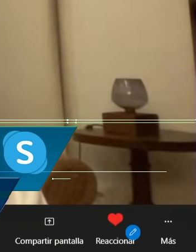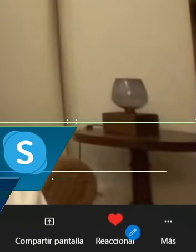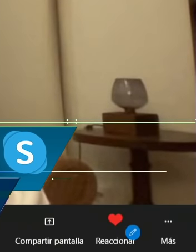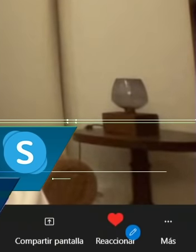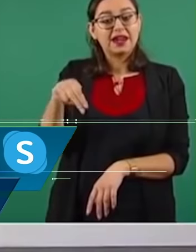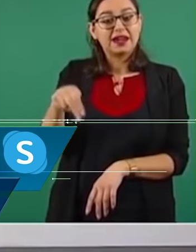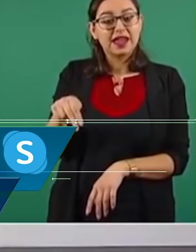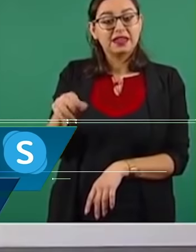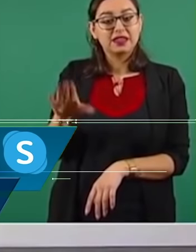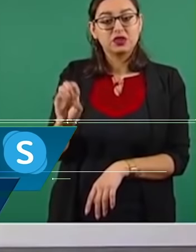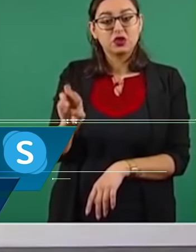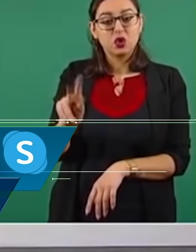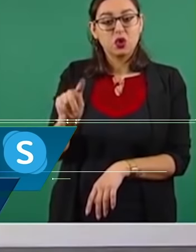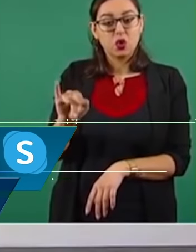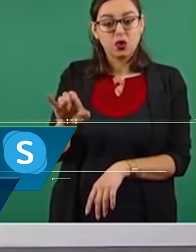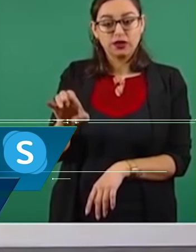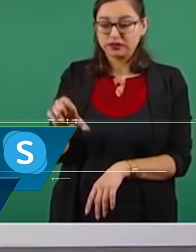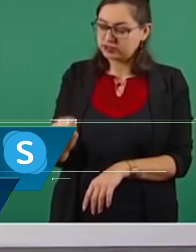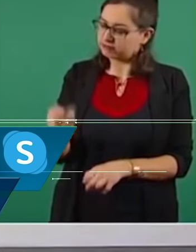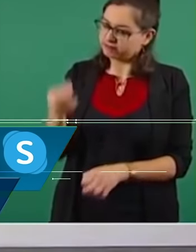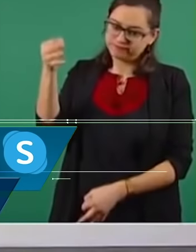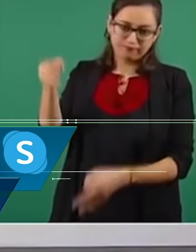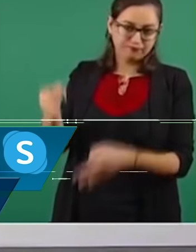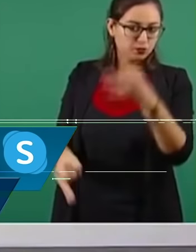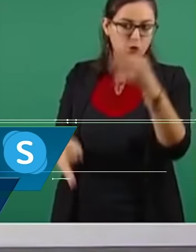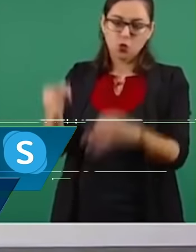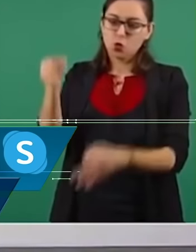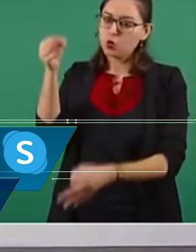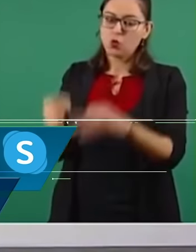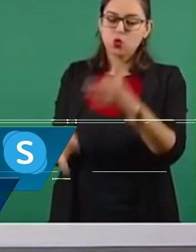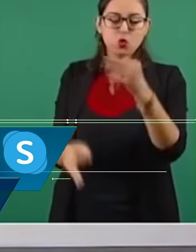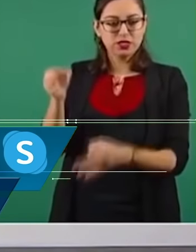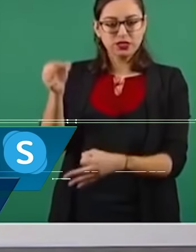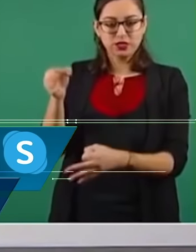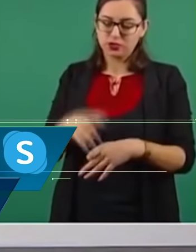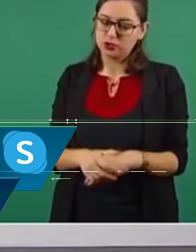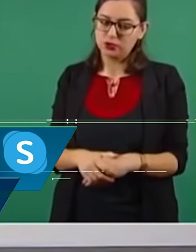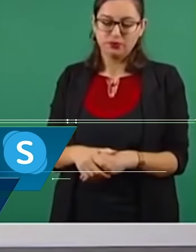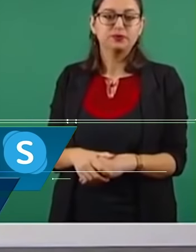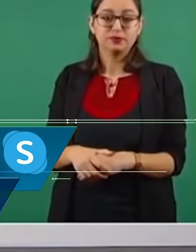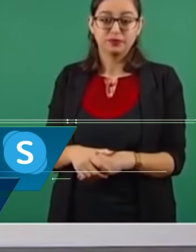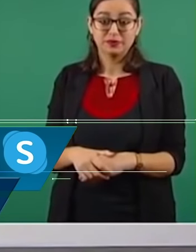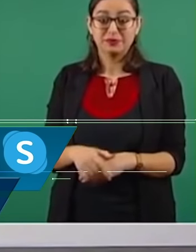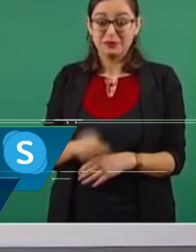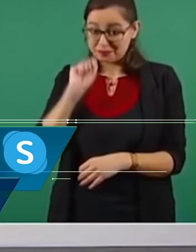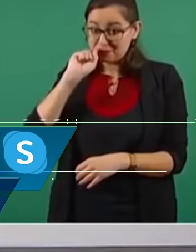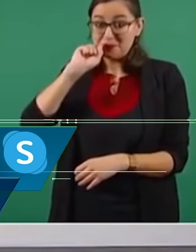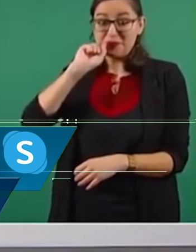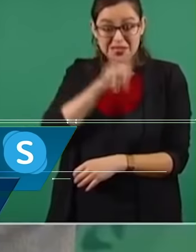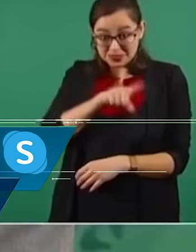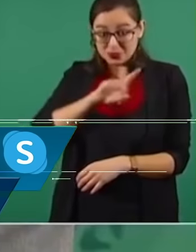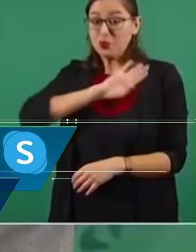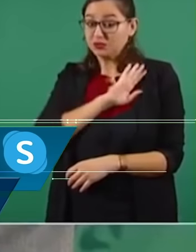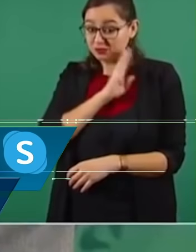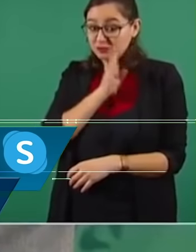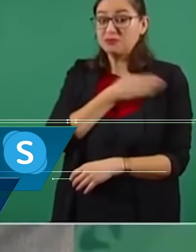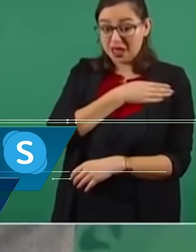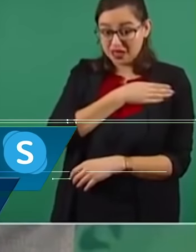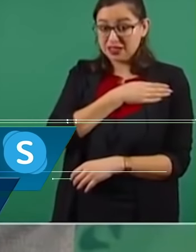jerarquía dentro del mundo de la delincuencia, ¿no? El primero es el Cárteles Unidos, que es una alianza de organizaciones locales y